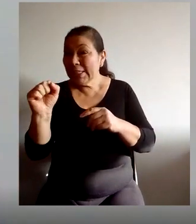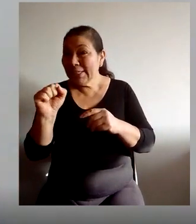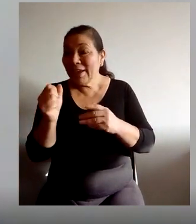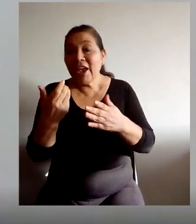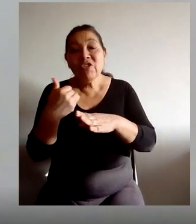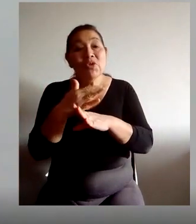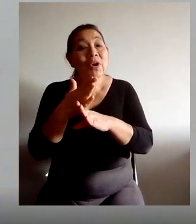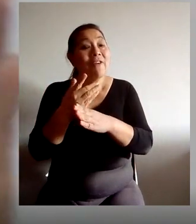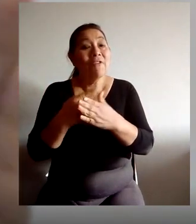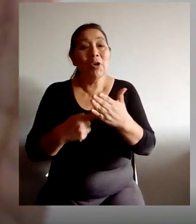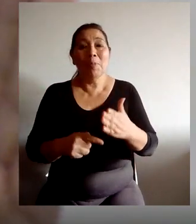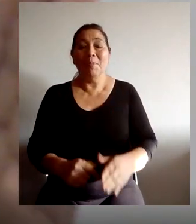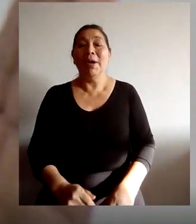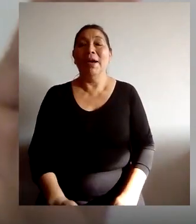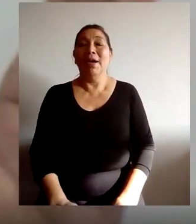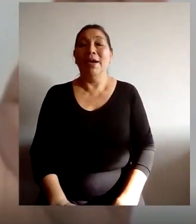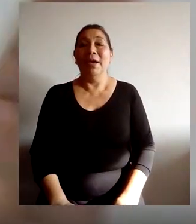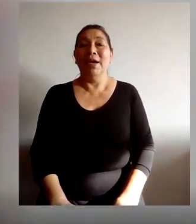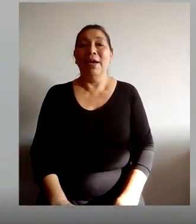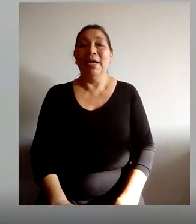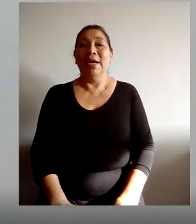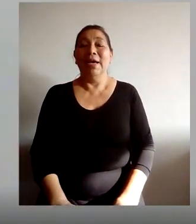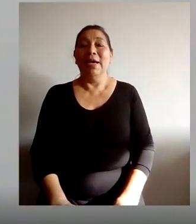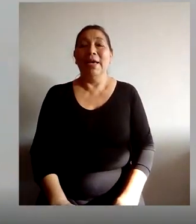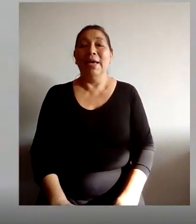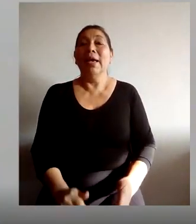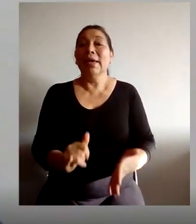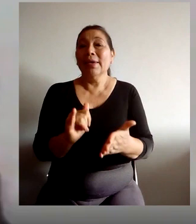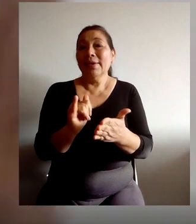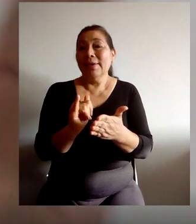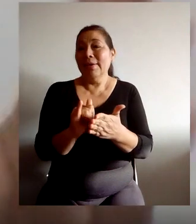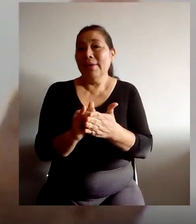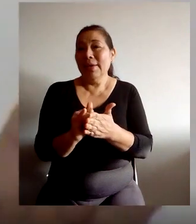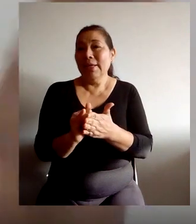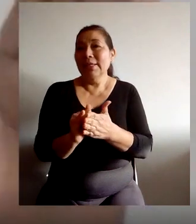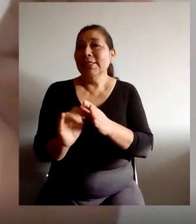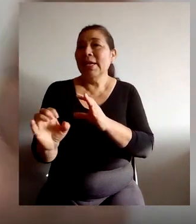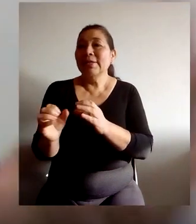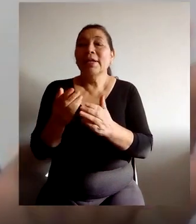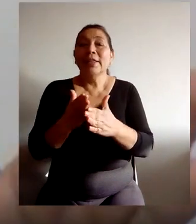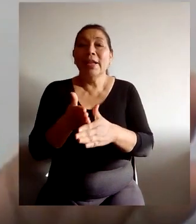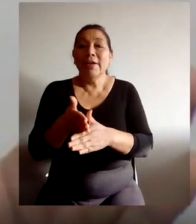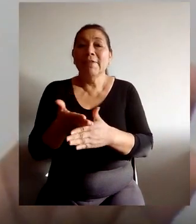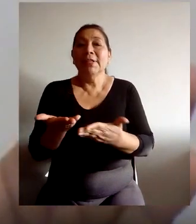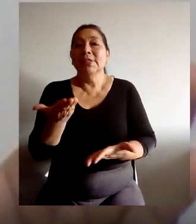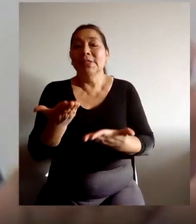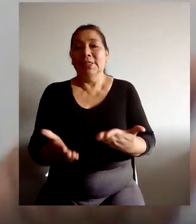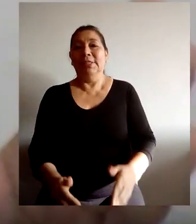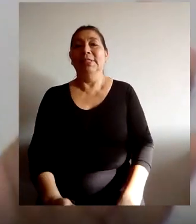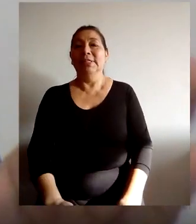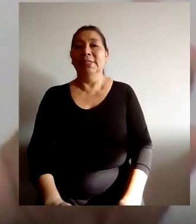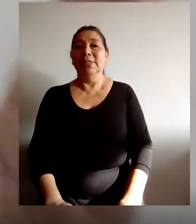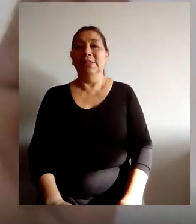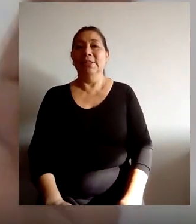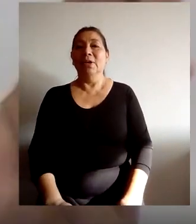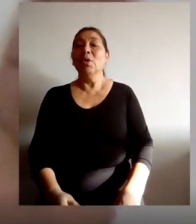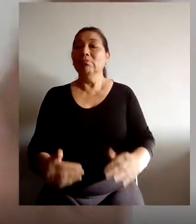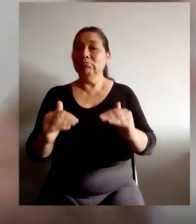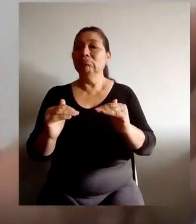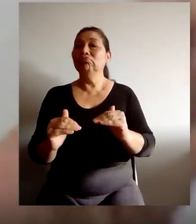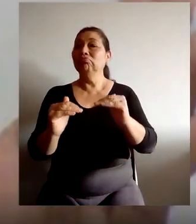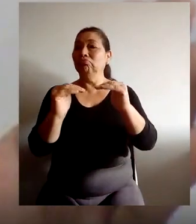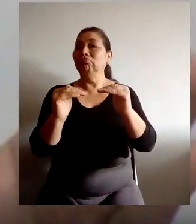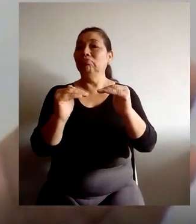ejecuta a través de una comparación. Es decir, se compara la placa radiográfica de la